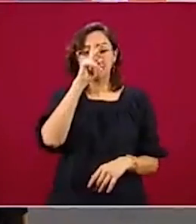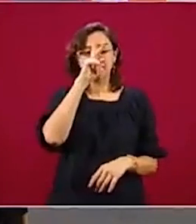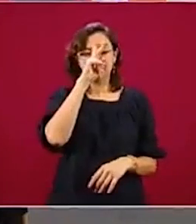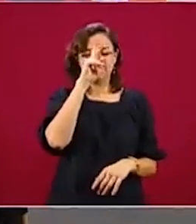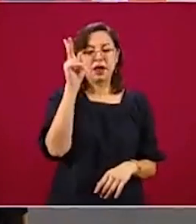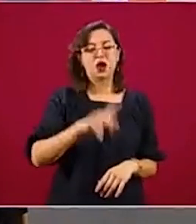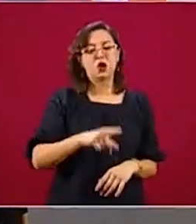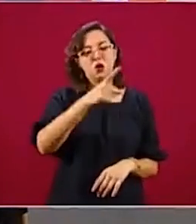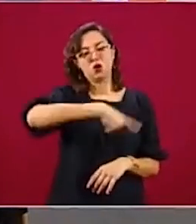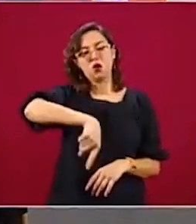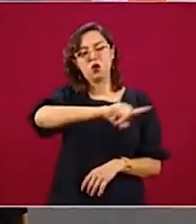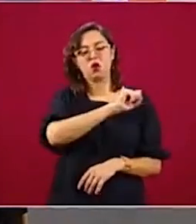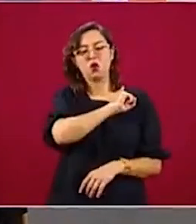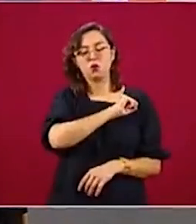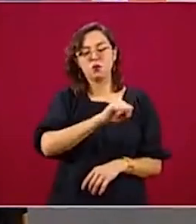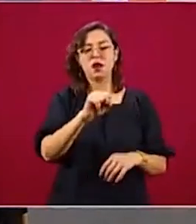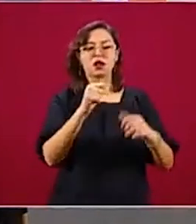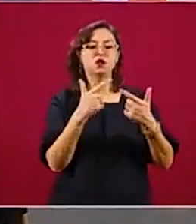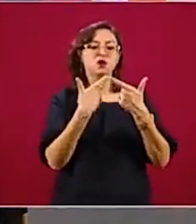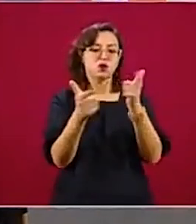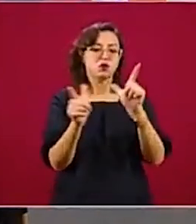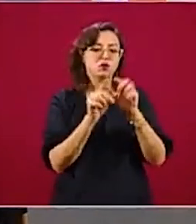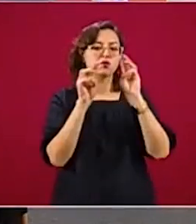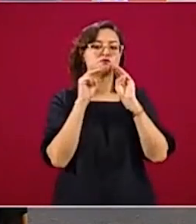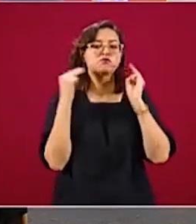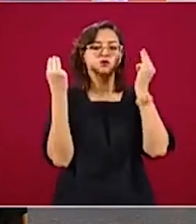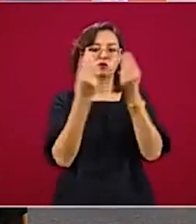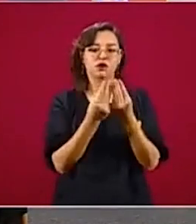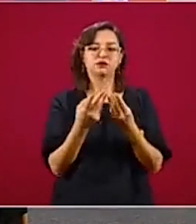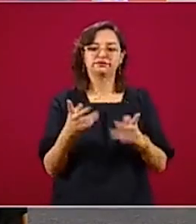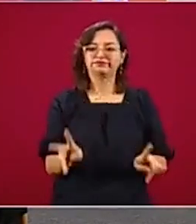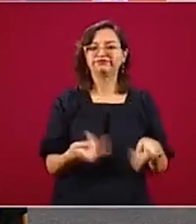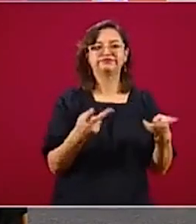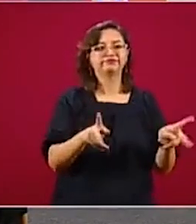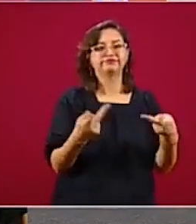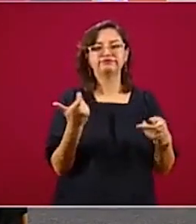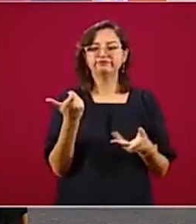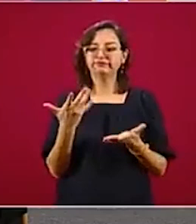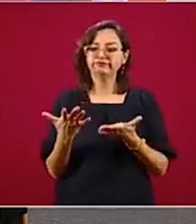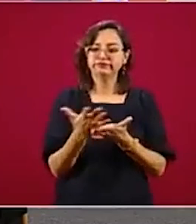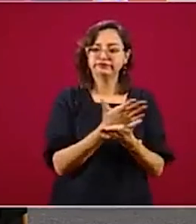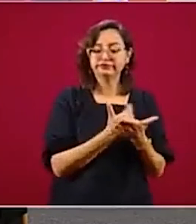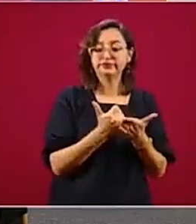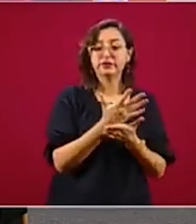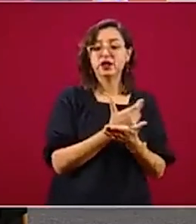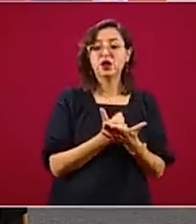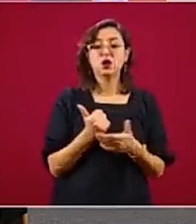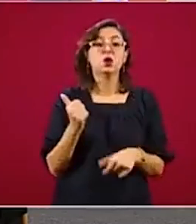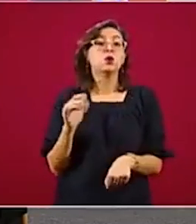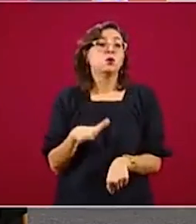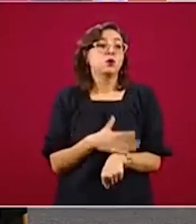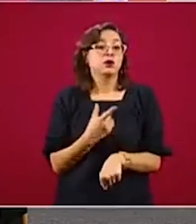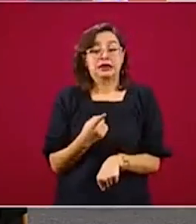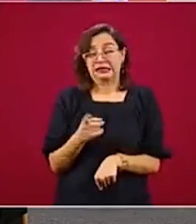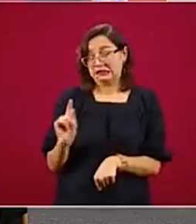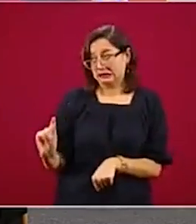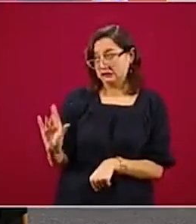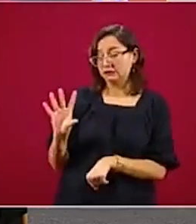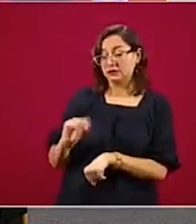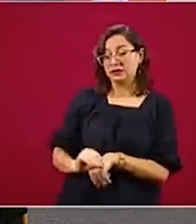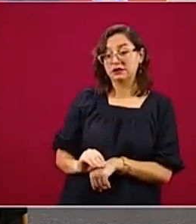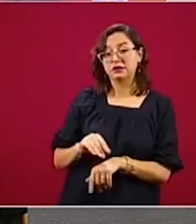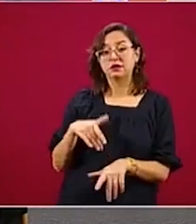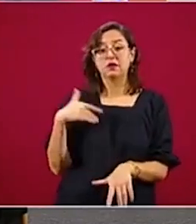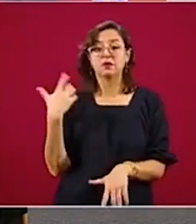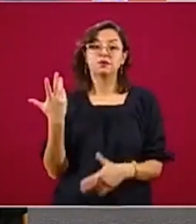del crimen organizado porque si me permite presidente unos segundos más decirles a ustedes que valga la expresión